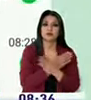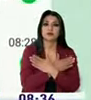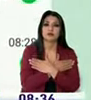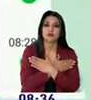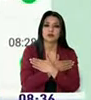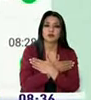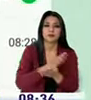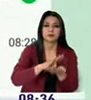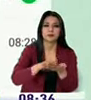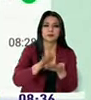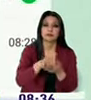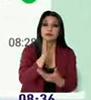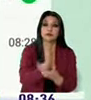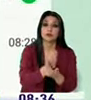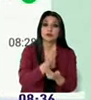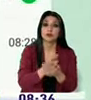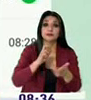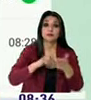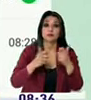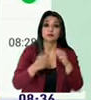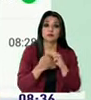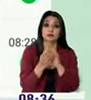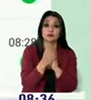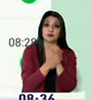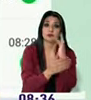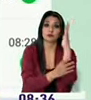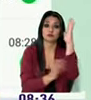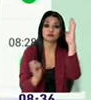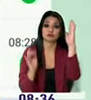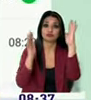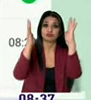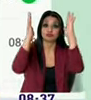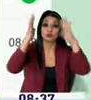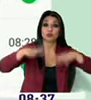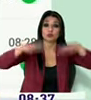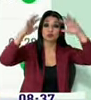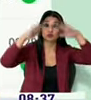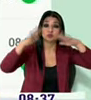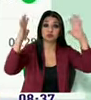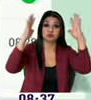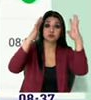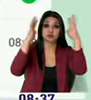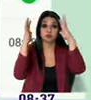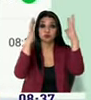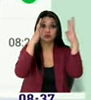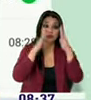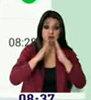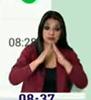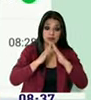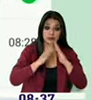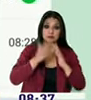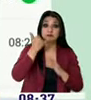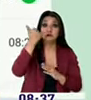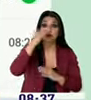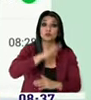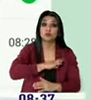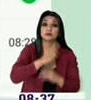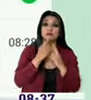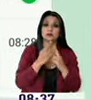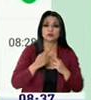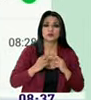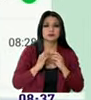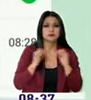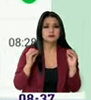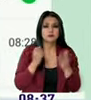quería molestarles, tenemos este problema con los árboles, está al pie de la casa y con estas lluvias, nos da miedito, hemos llamado al municipio y no tenemos respuesta, por